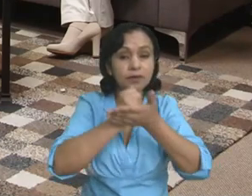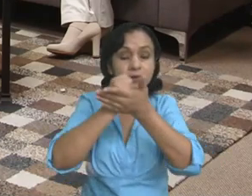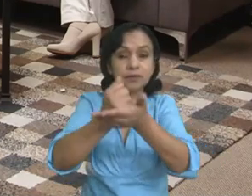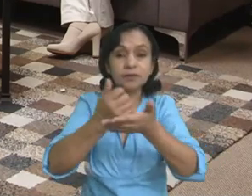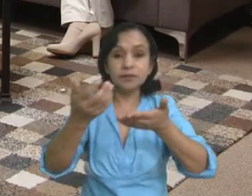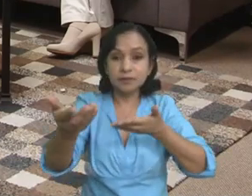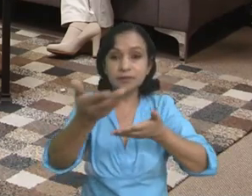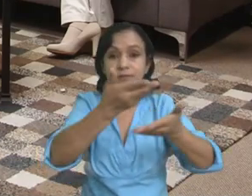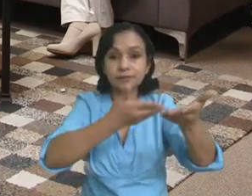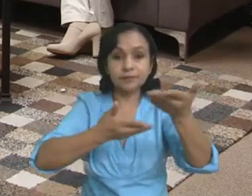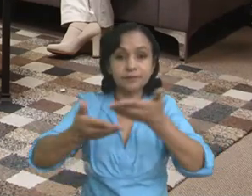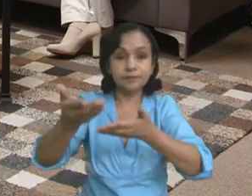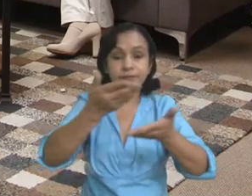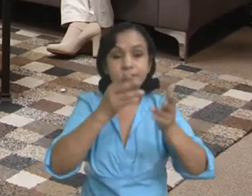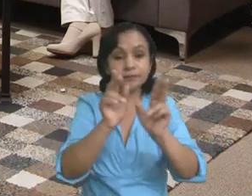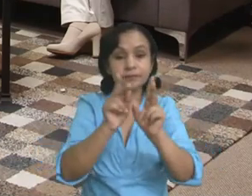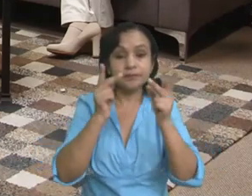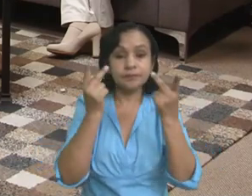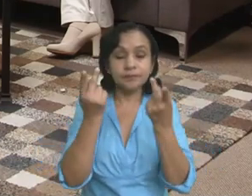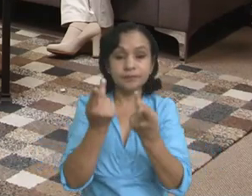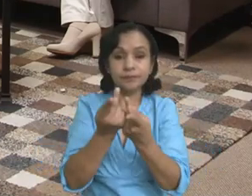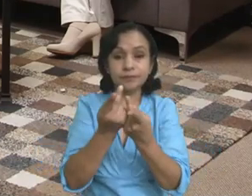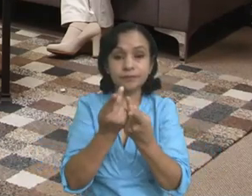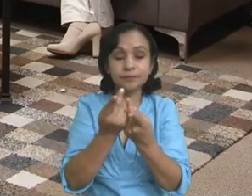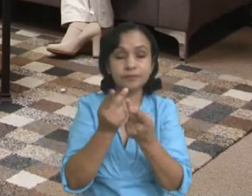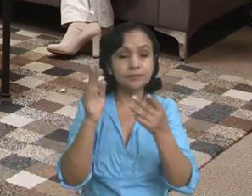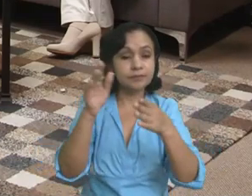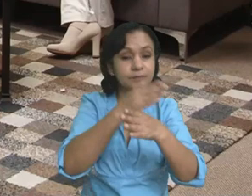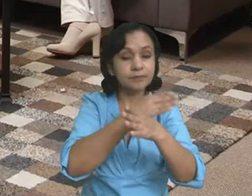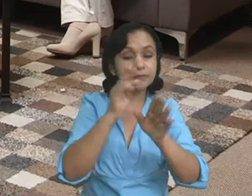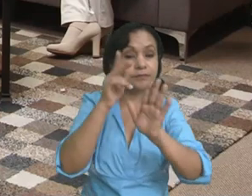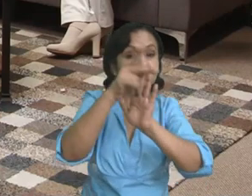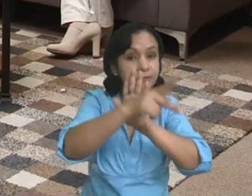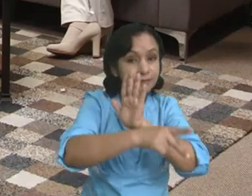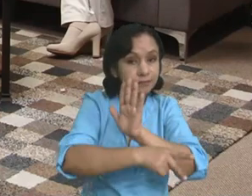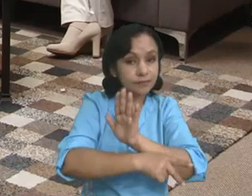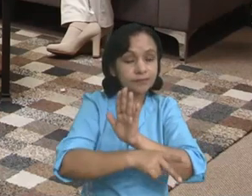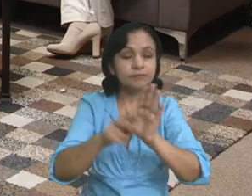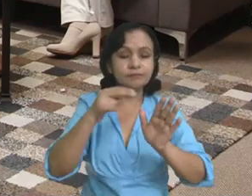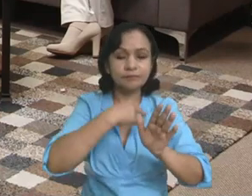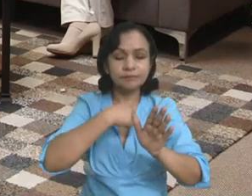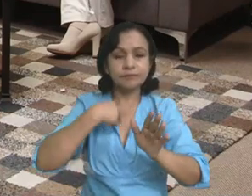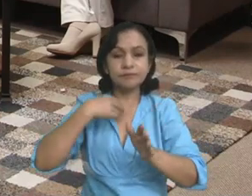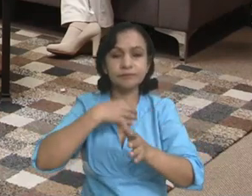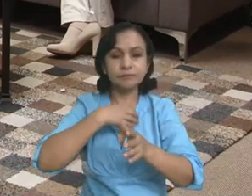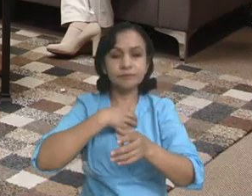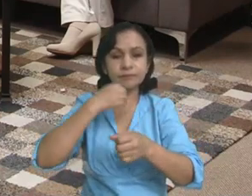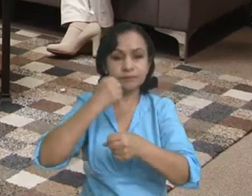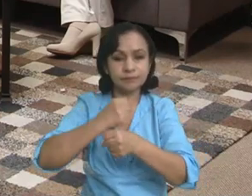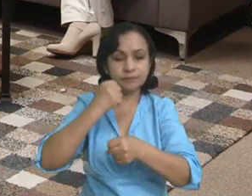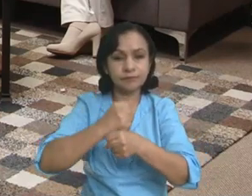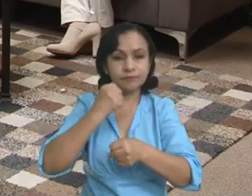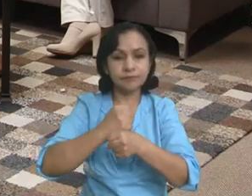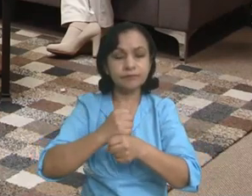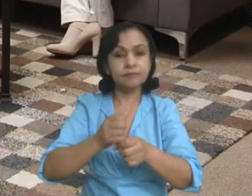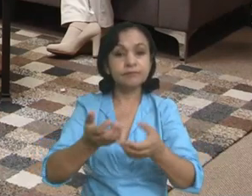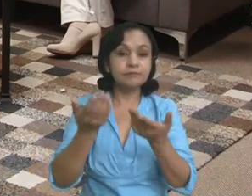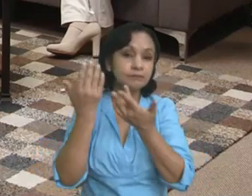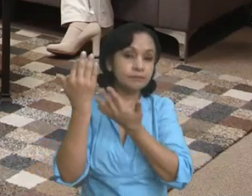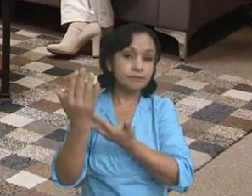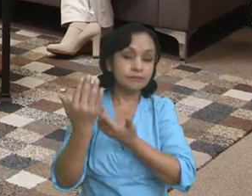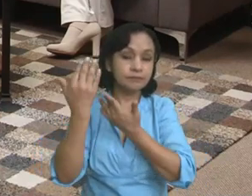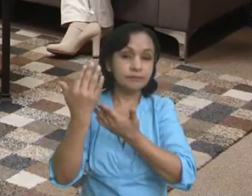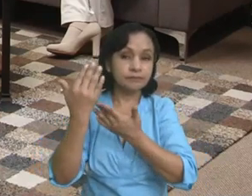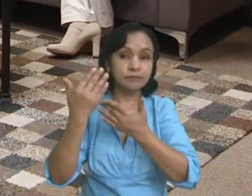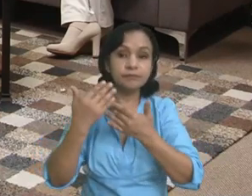compartir con nuestros pueblos hermanos y con todos los pueblos del mundo, bueno, lo que estamos haciendo. Y esperamos que sea recíproco también, porque